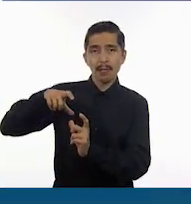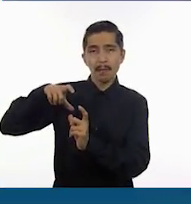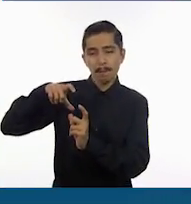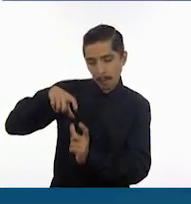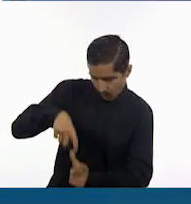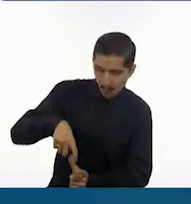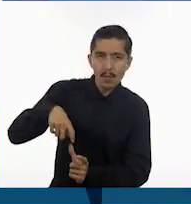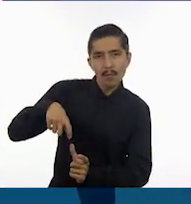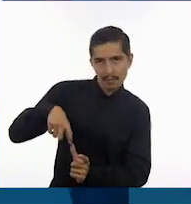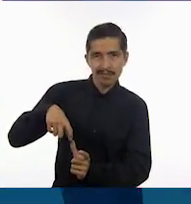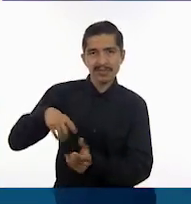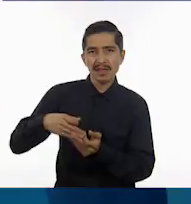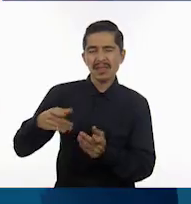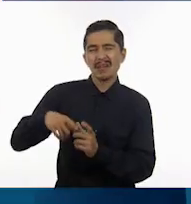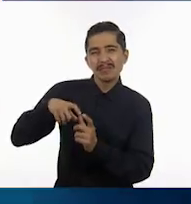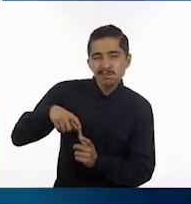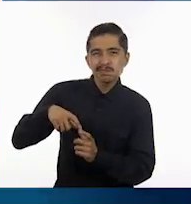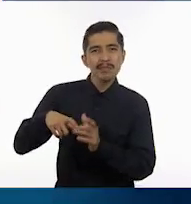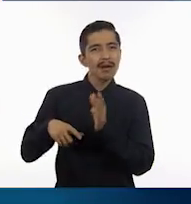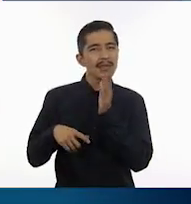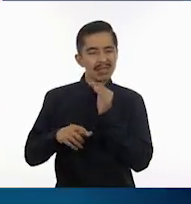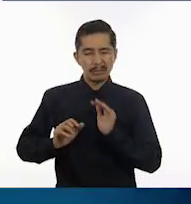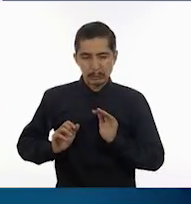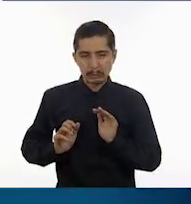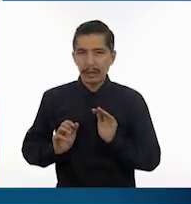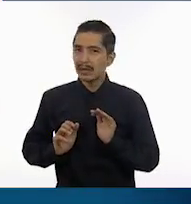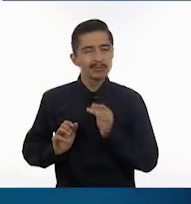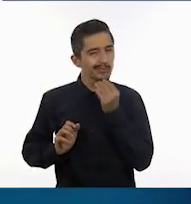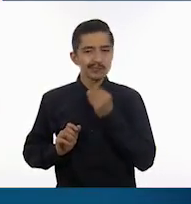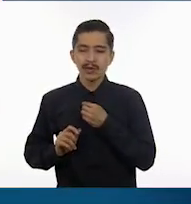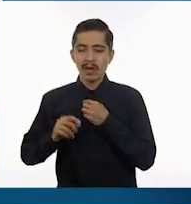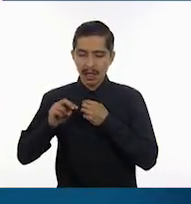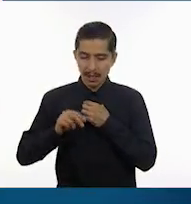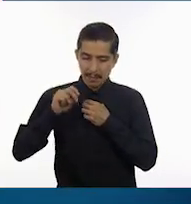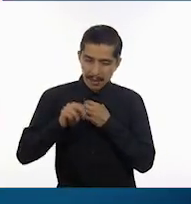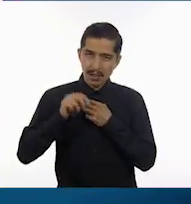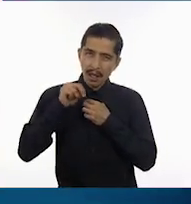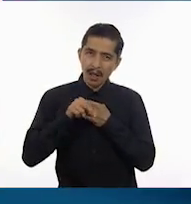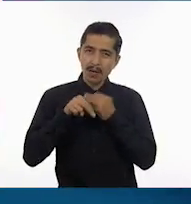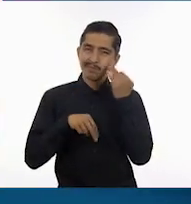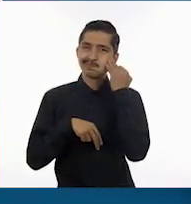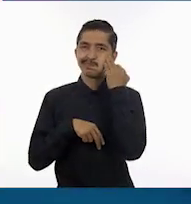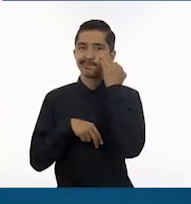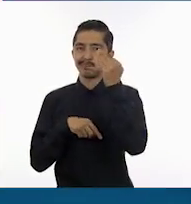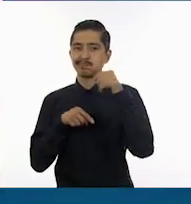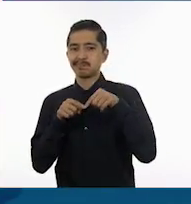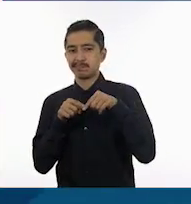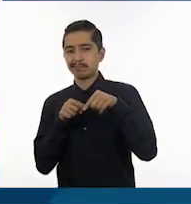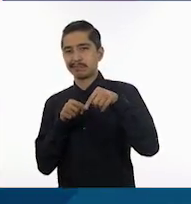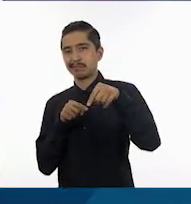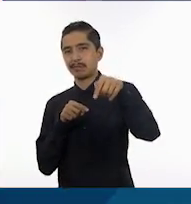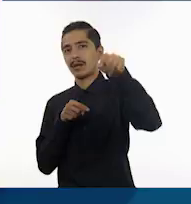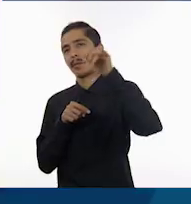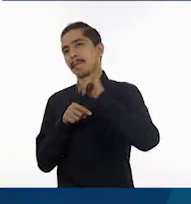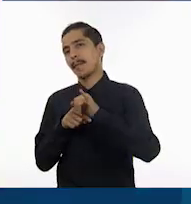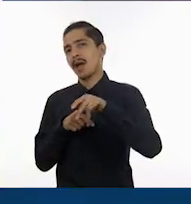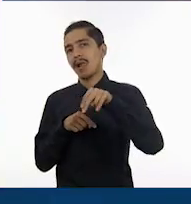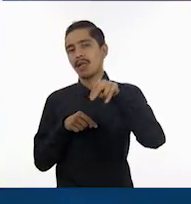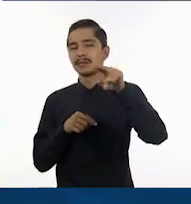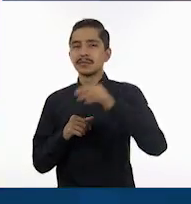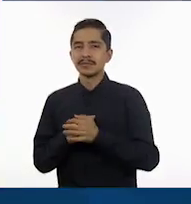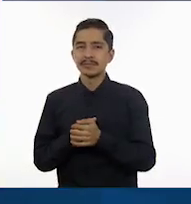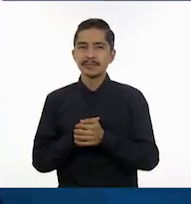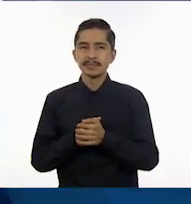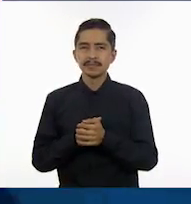rodada y tuvimos que apearnos y caminar por un buen rato. Muchas gracias, Juan Carlos. ¿De